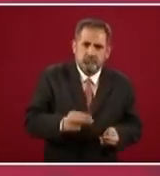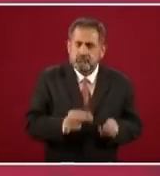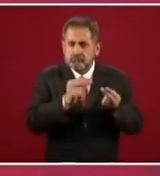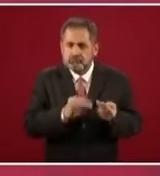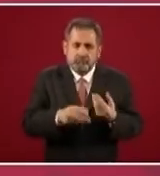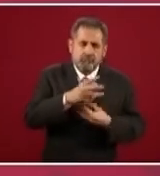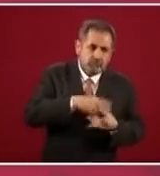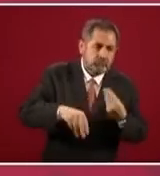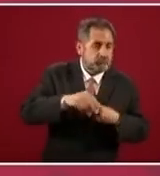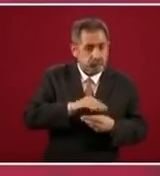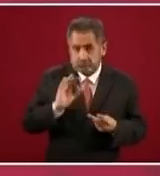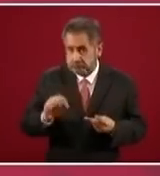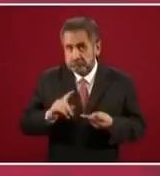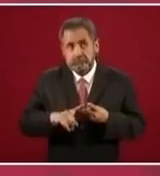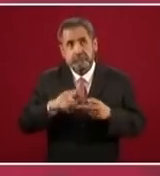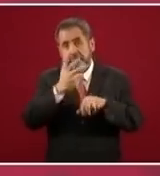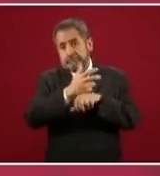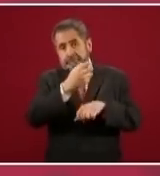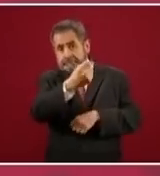más remesas,